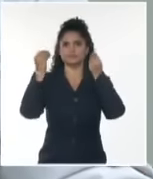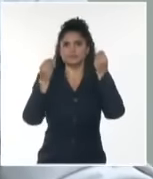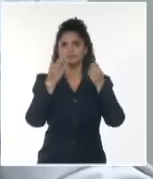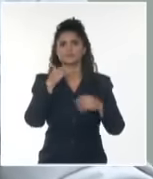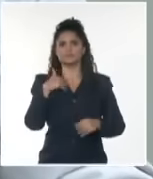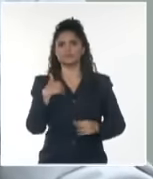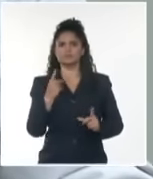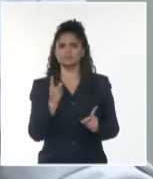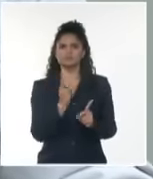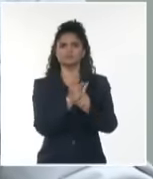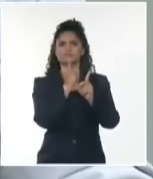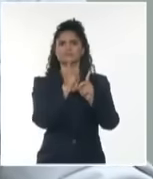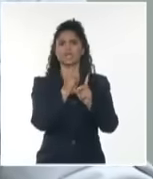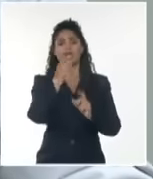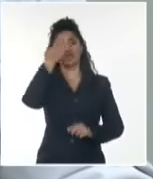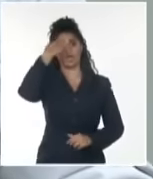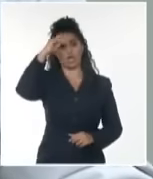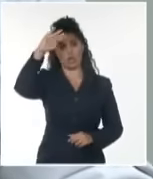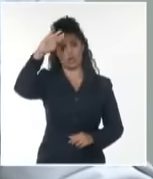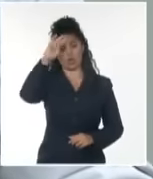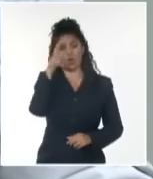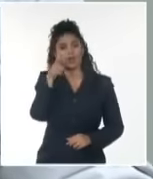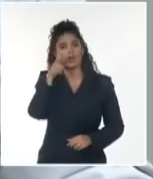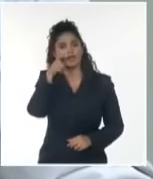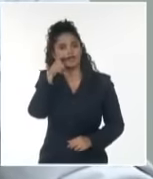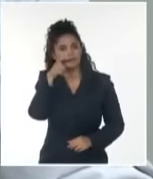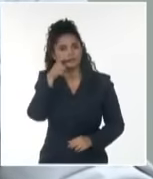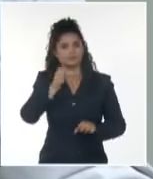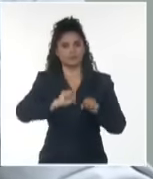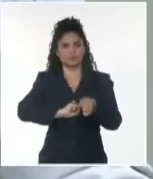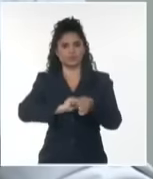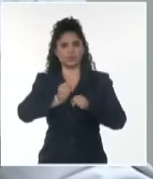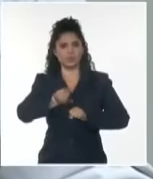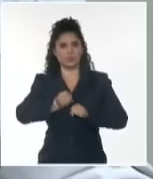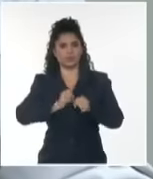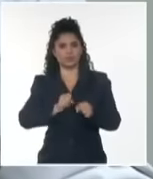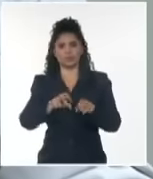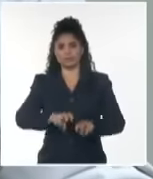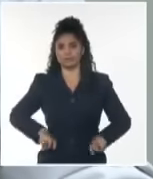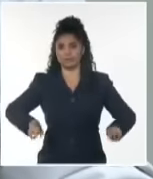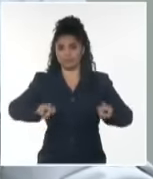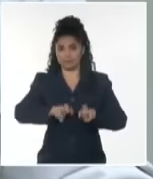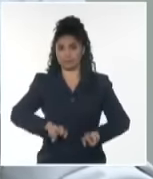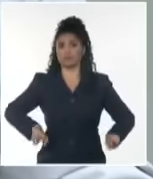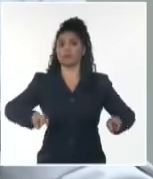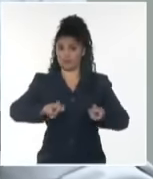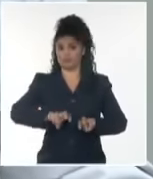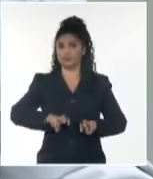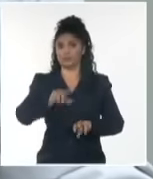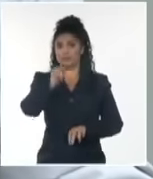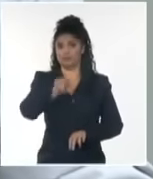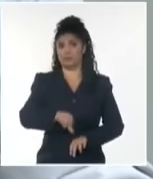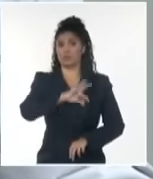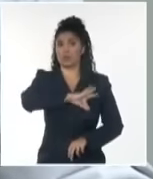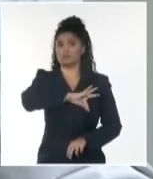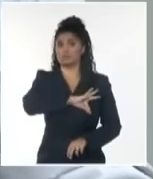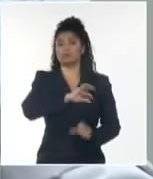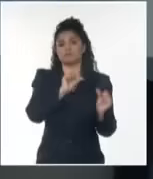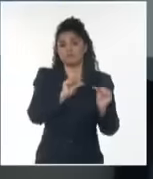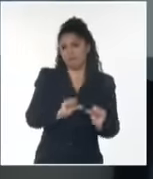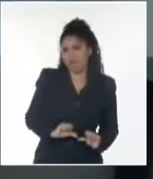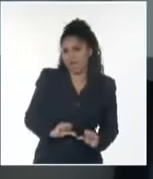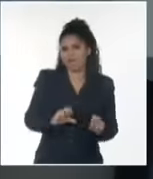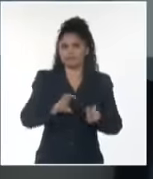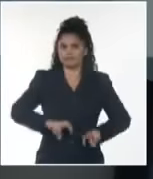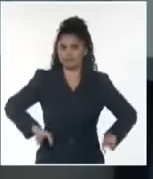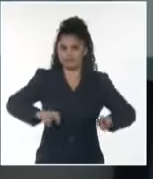en Cuba hay un sistema de vigilancia de los cuadros febriles, que se estudia normalmente, que se procesa en la